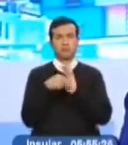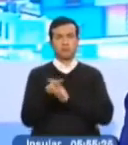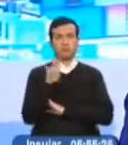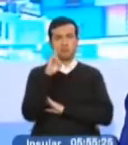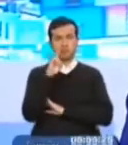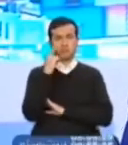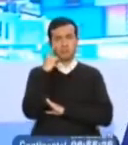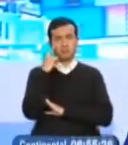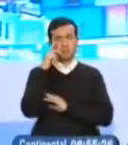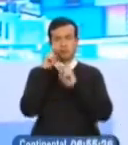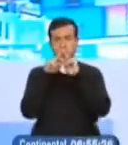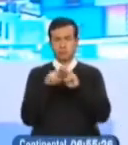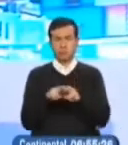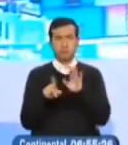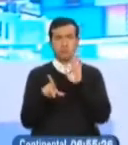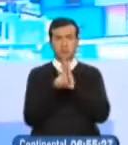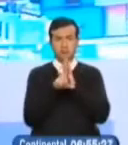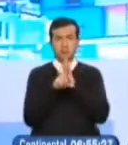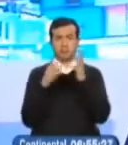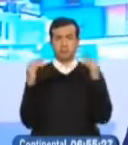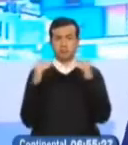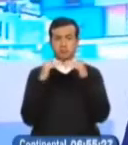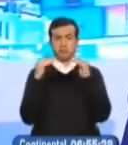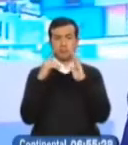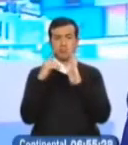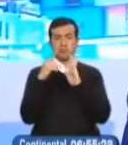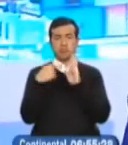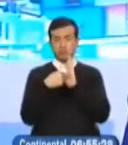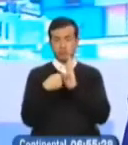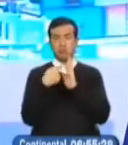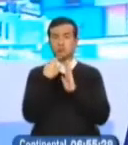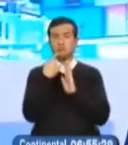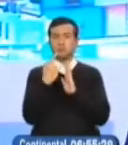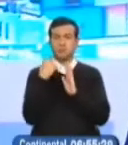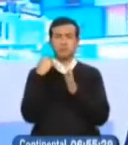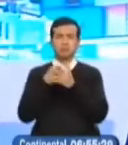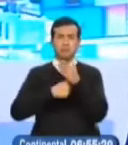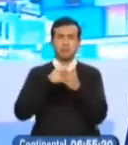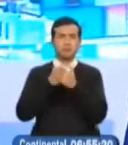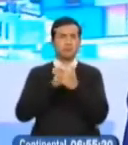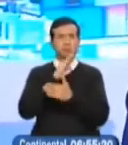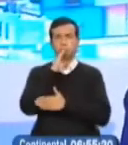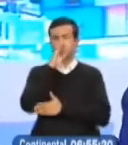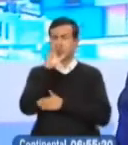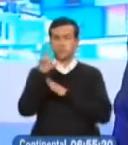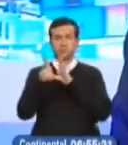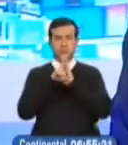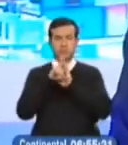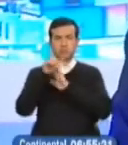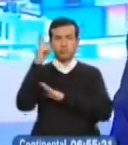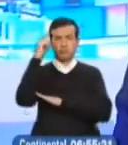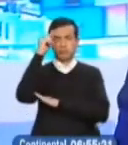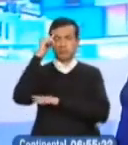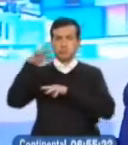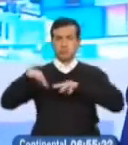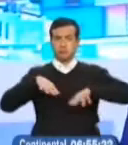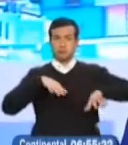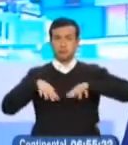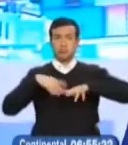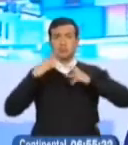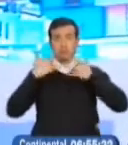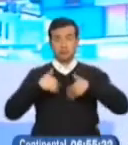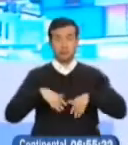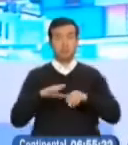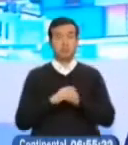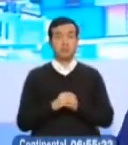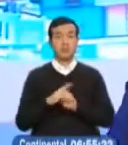y se consolidó con la Ley de Equidad Tributaria, venimos combatiendo como prácticamente una política de Estado, porque se ha trasladado